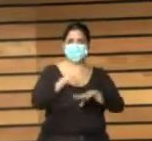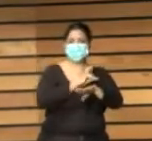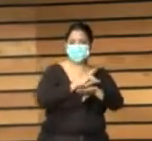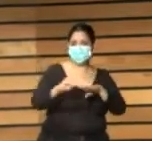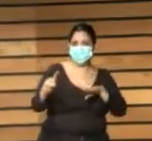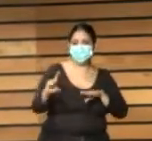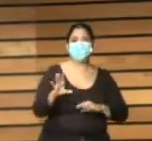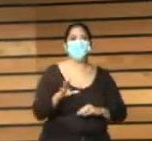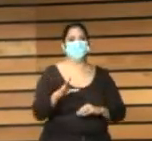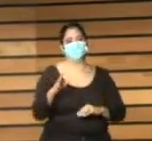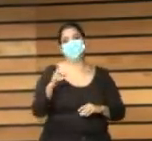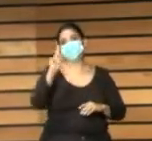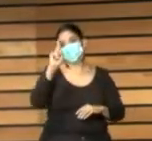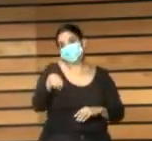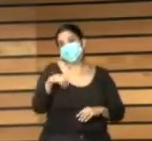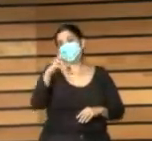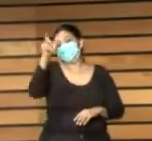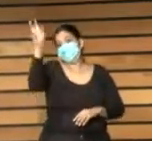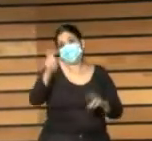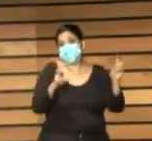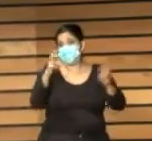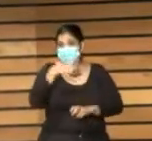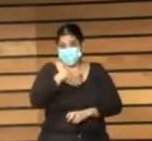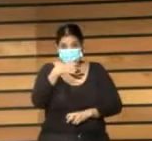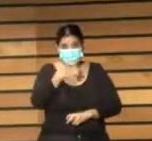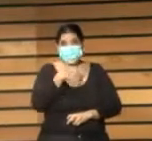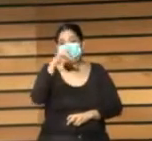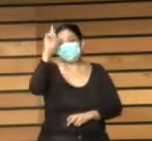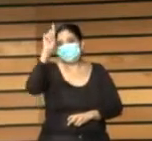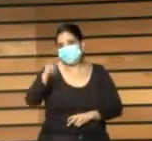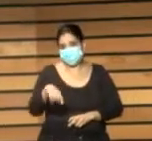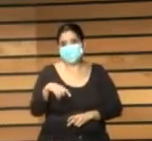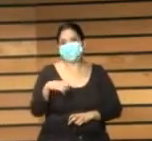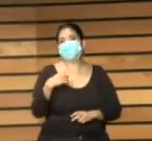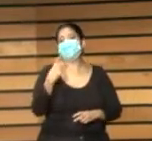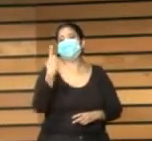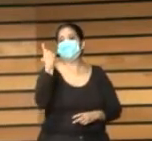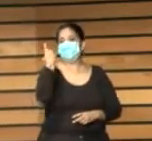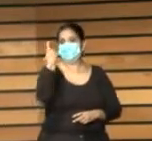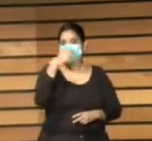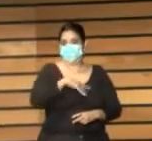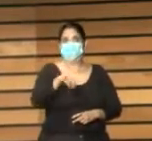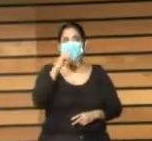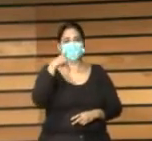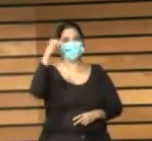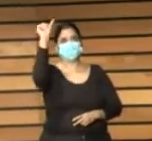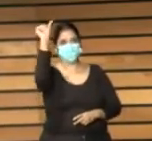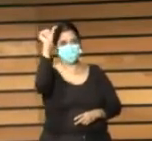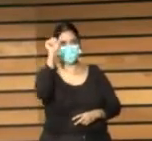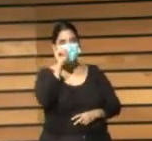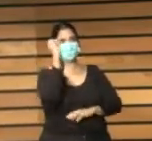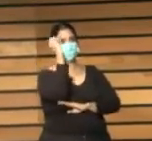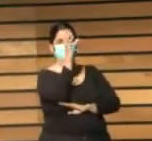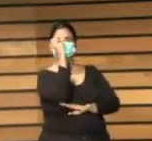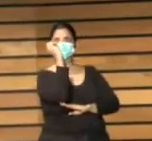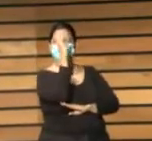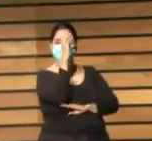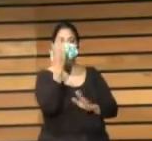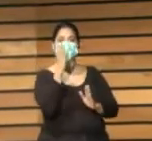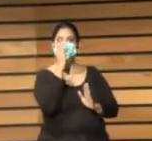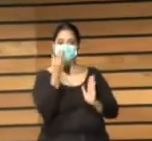sino los que por el motivo que sea no han podido venir, pues que puedan seguir las aportaciones,